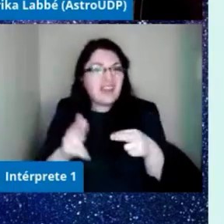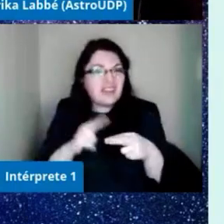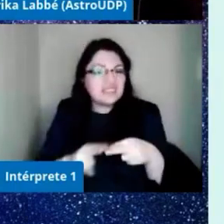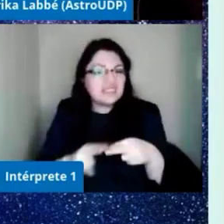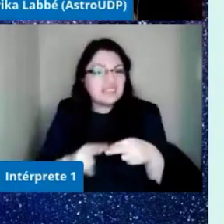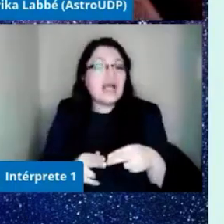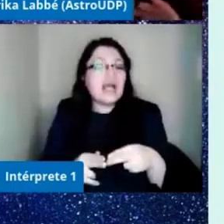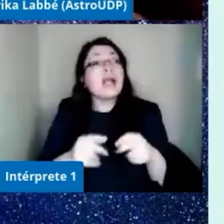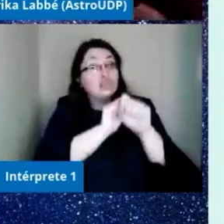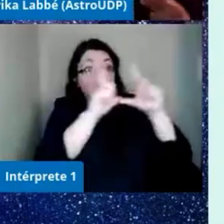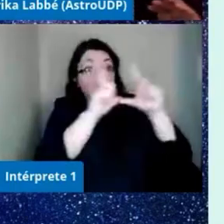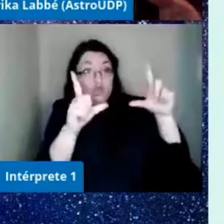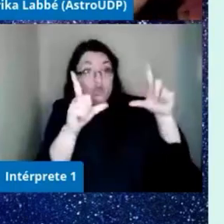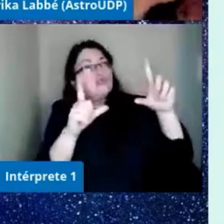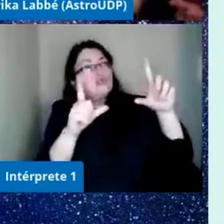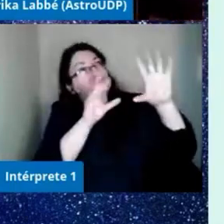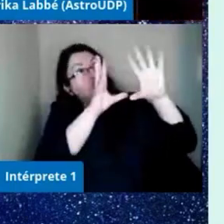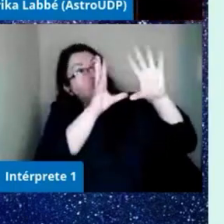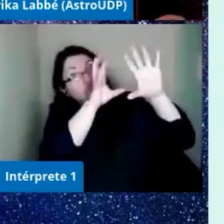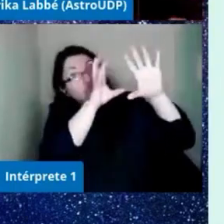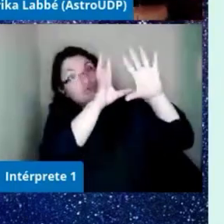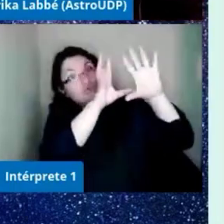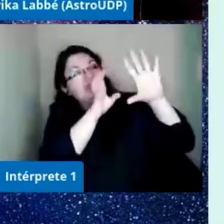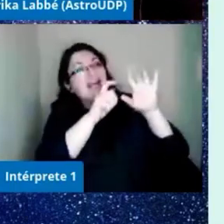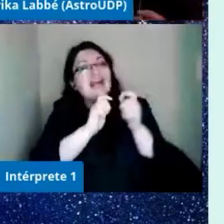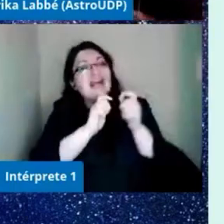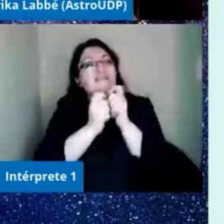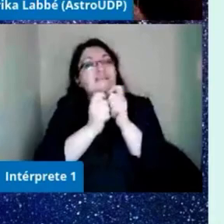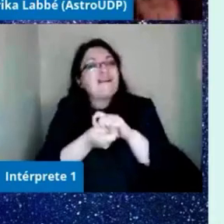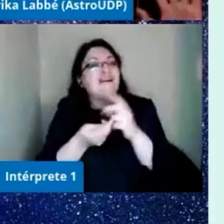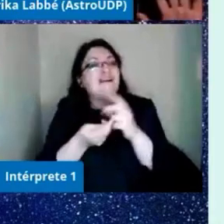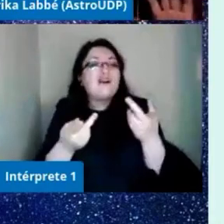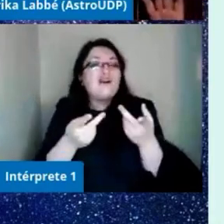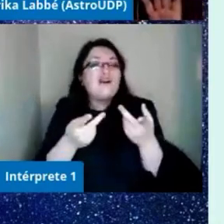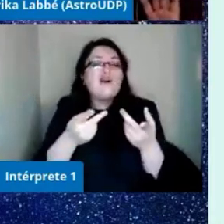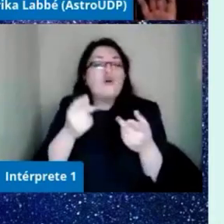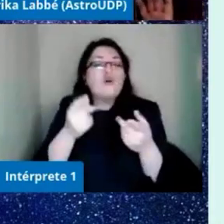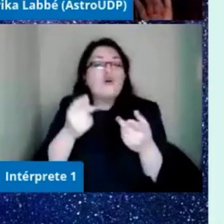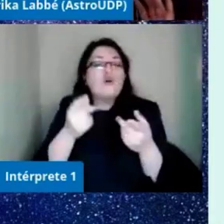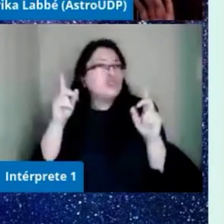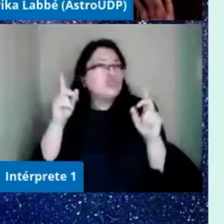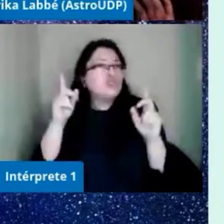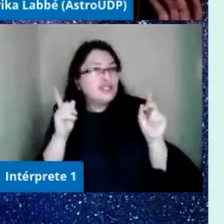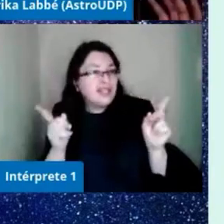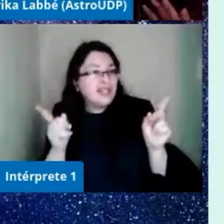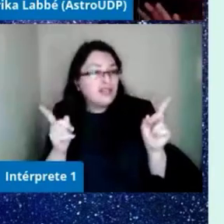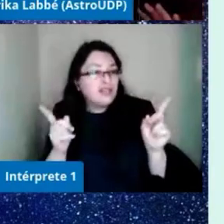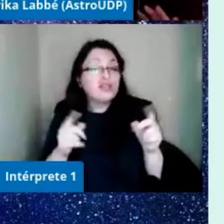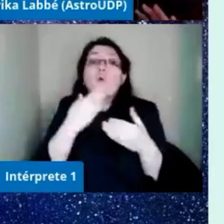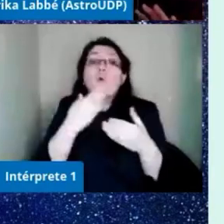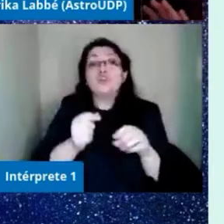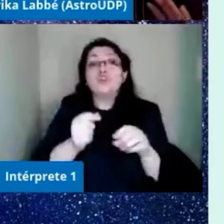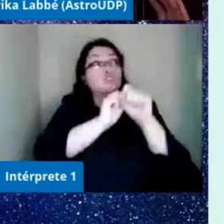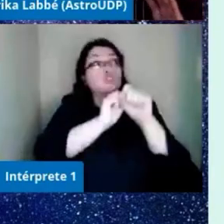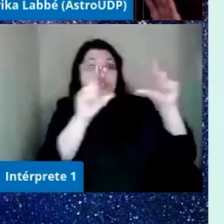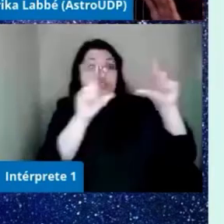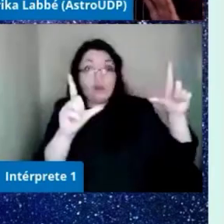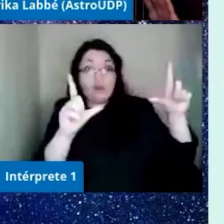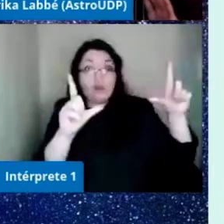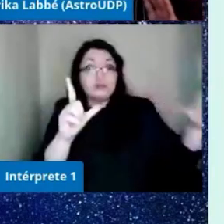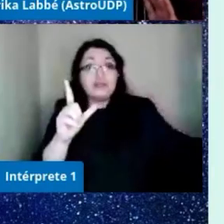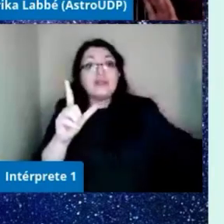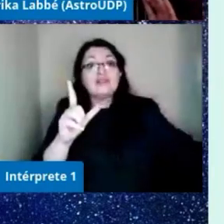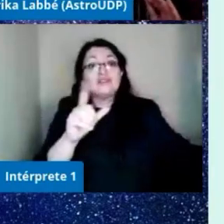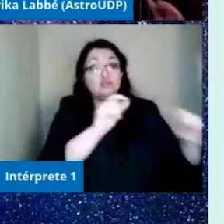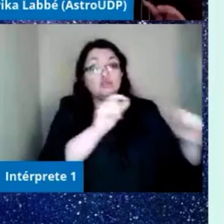sol durante el eclipse y transformarla en un sonido que era un tono. Entonces, mientras estaba todo el sol despejado, el tono era muy alto, y a medida que el